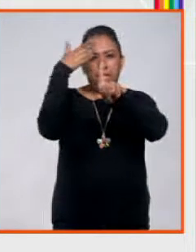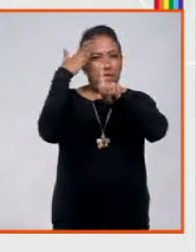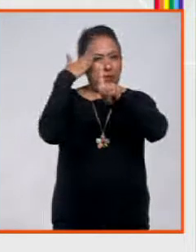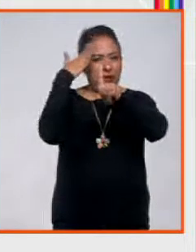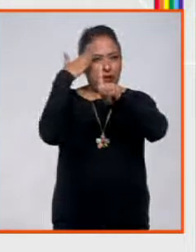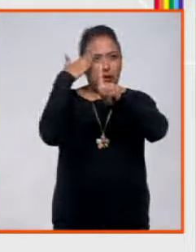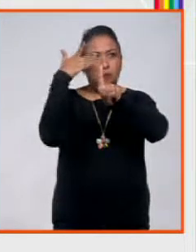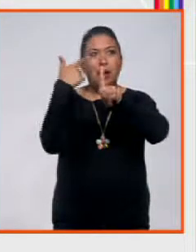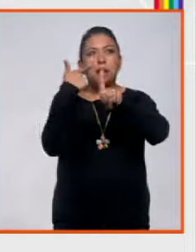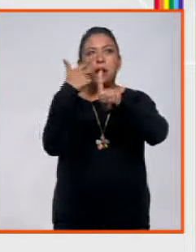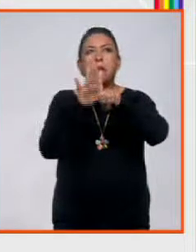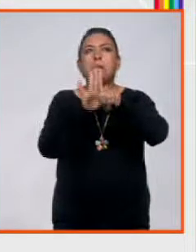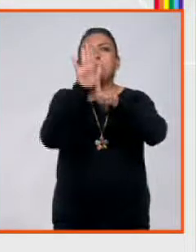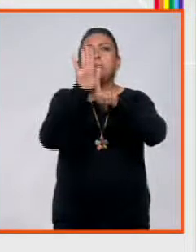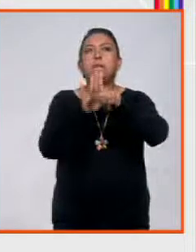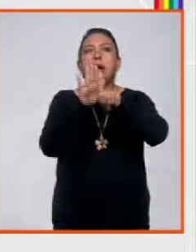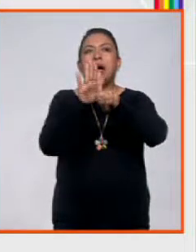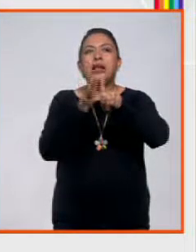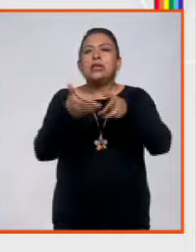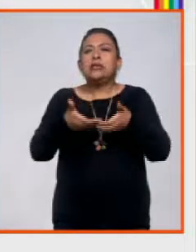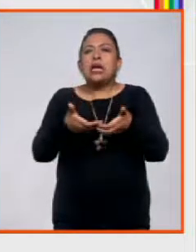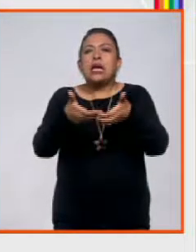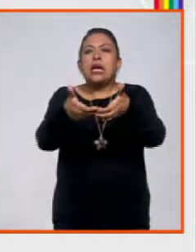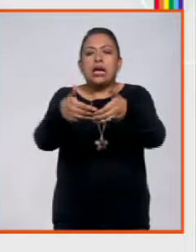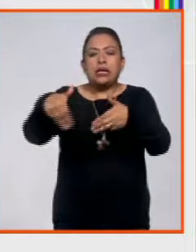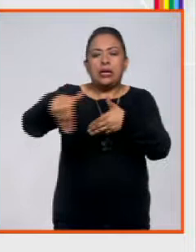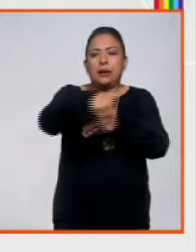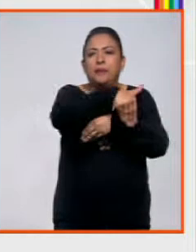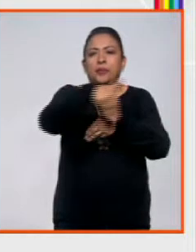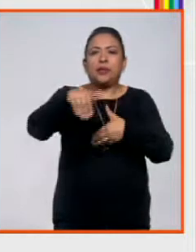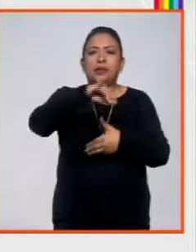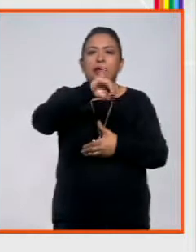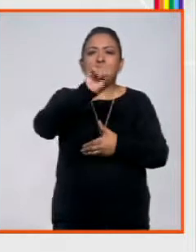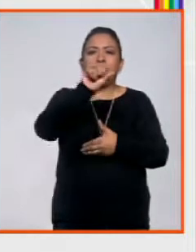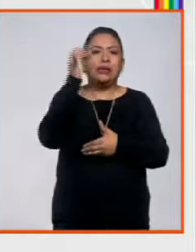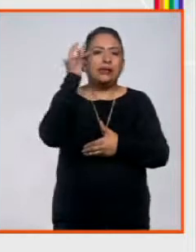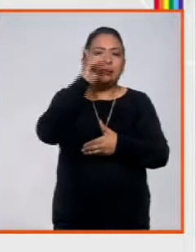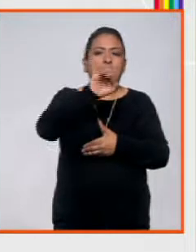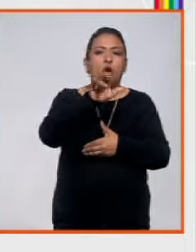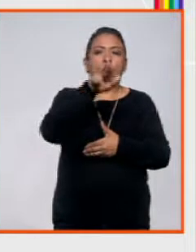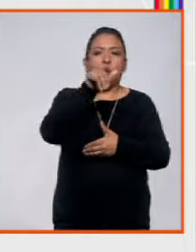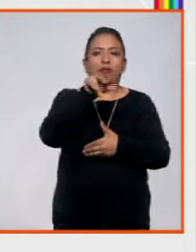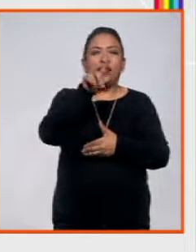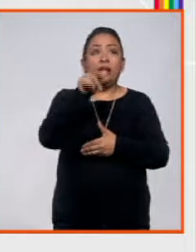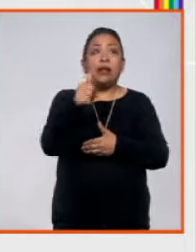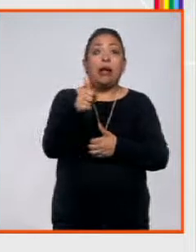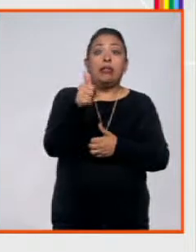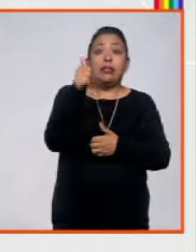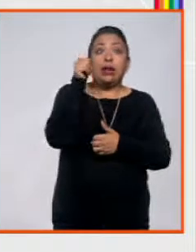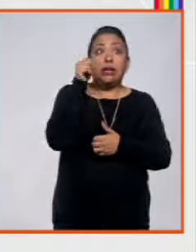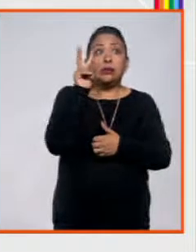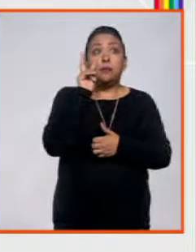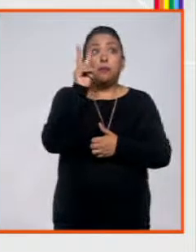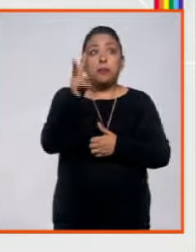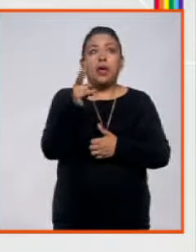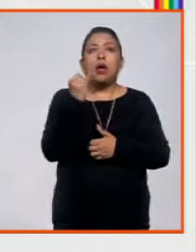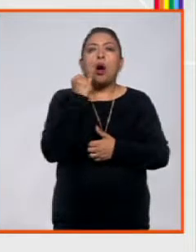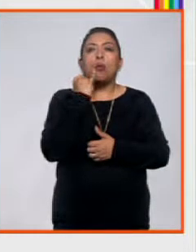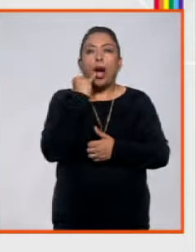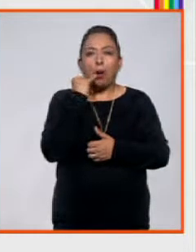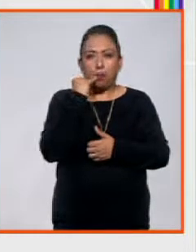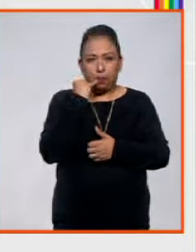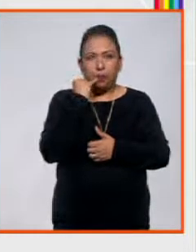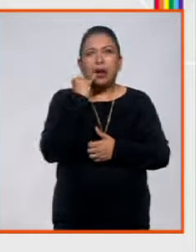plano es lo que parecería ser la acera de la avenida de san juan de letrán atrás vemos el la torre latinoamericana